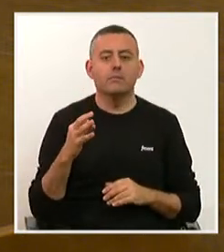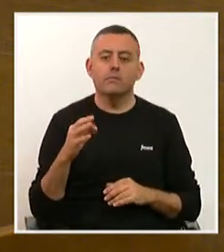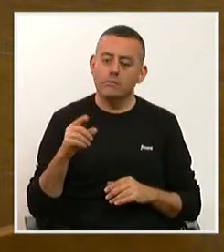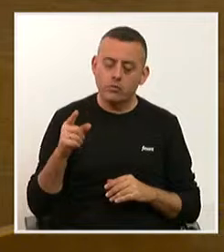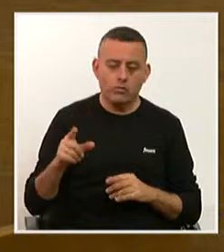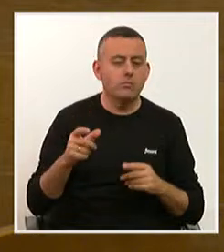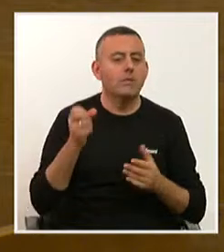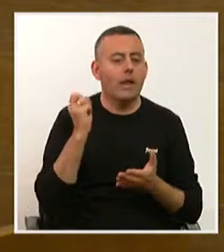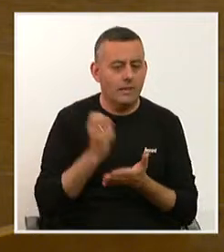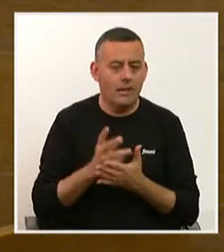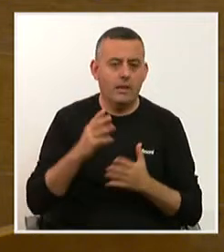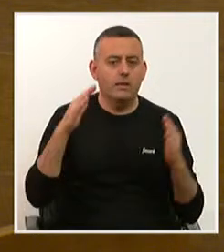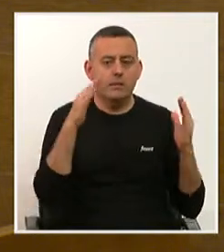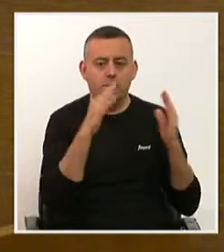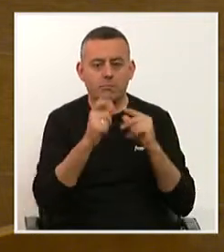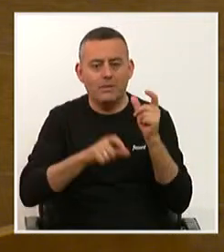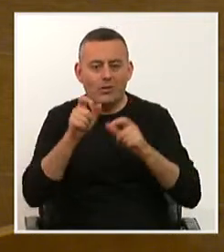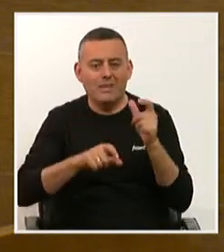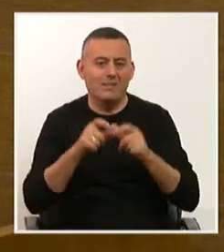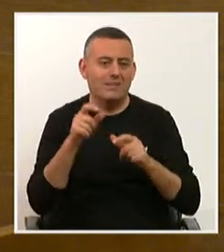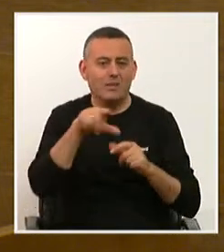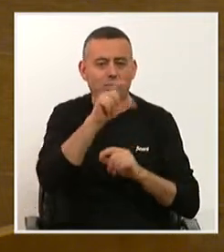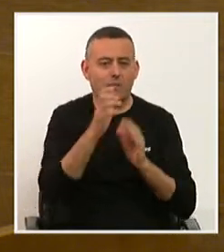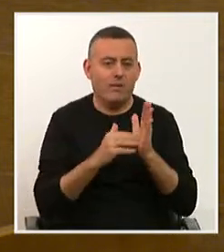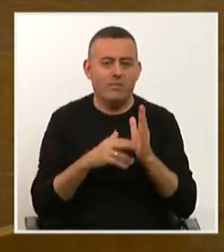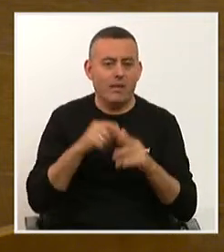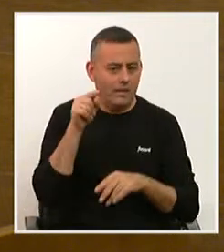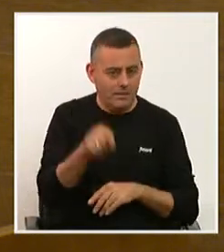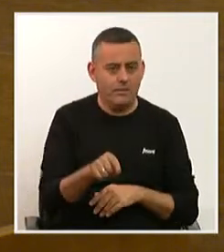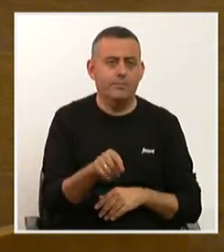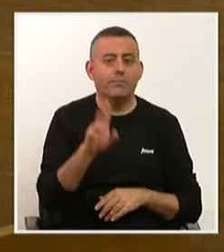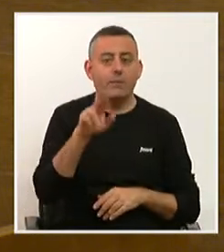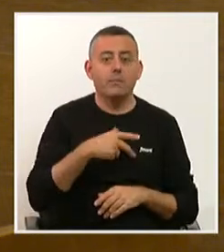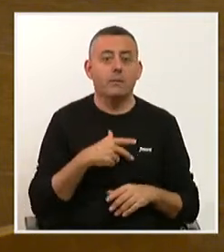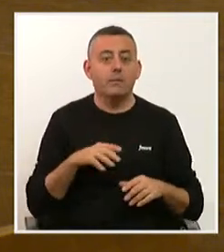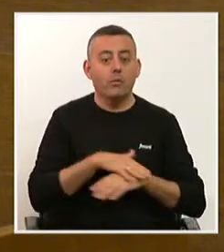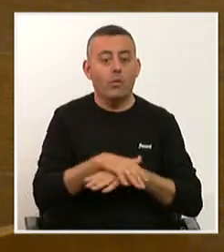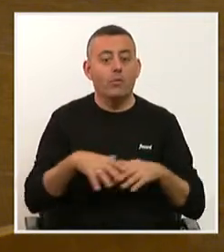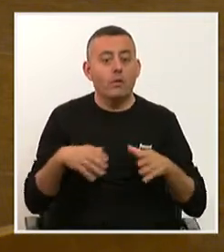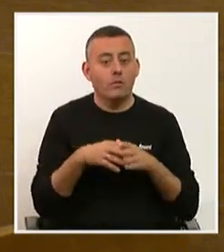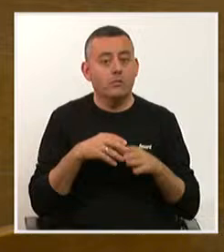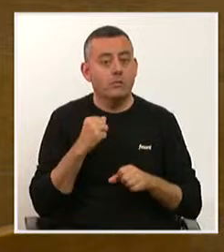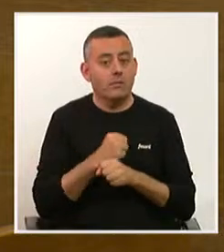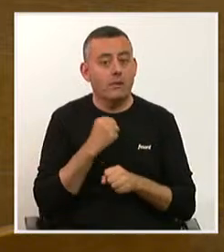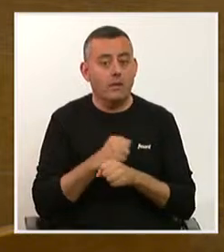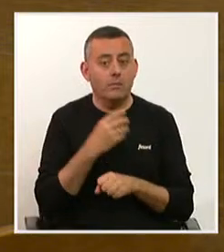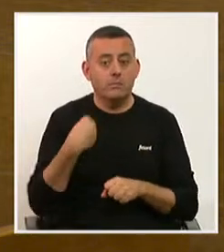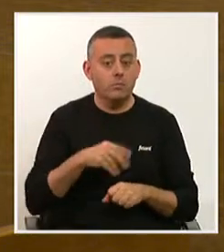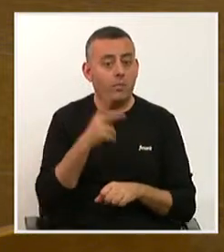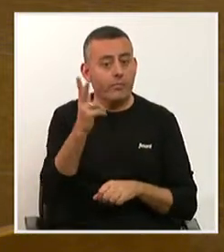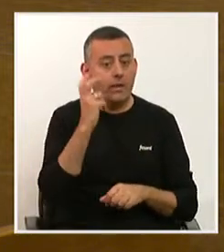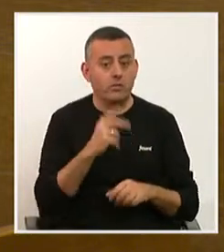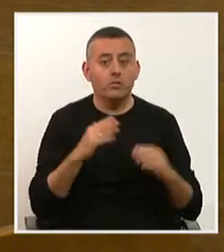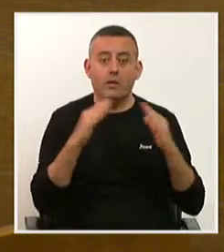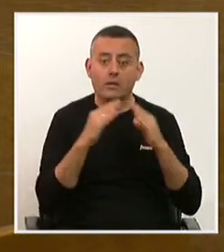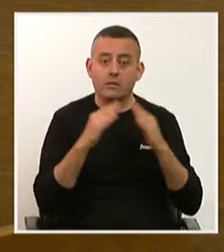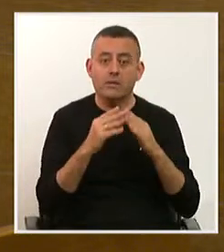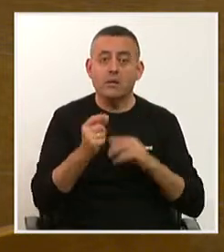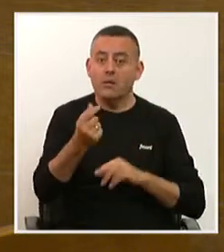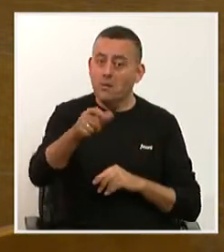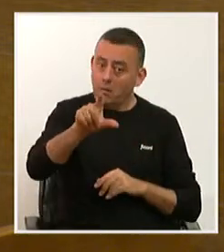valencianes y valenci y FR mod de que Rec el un hab dig